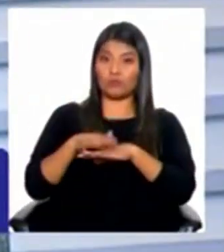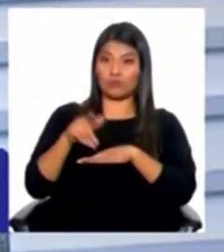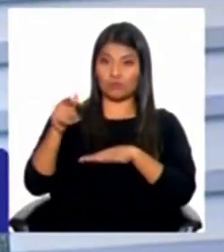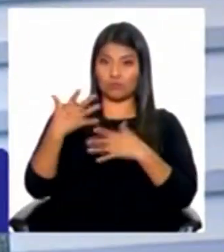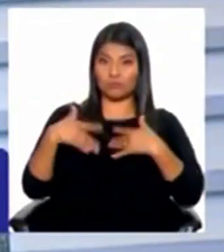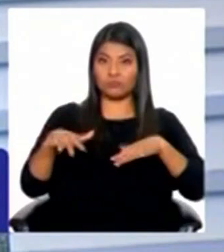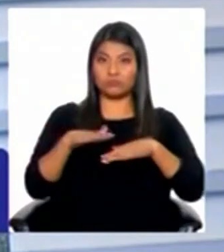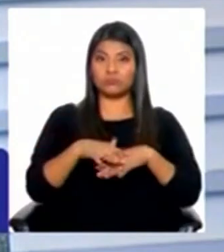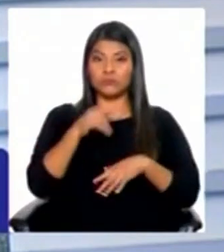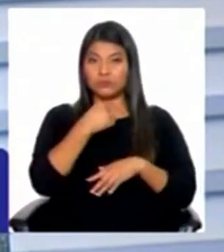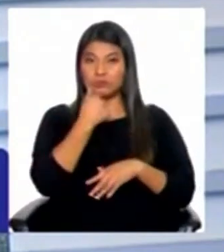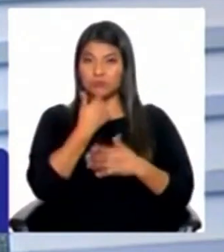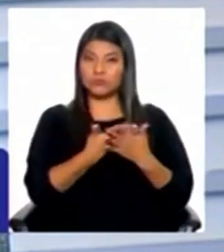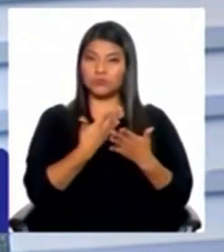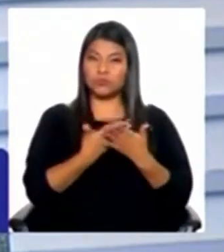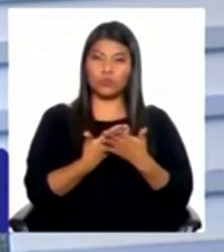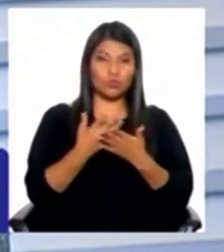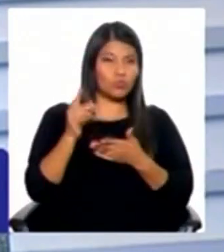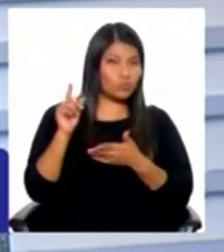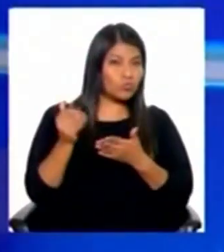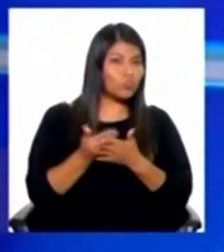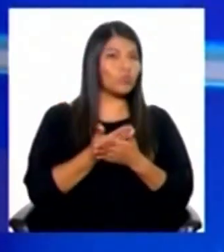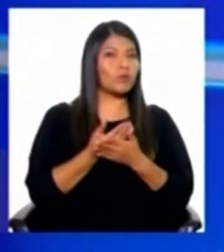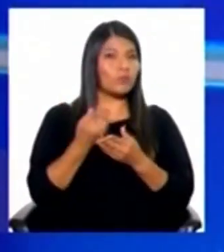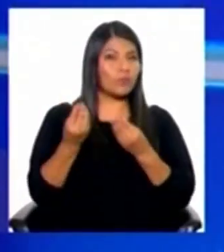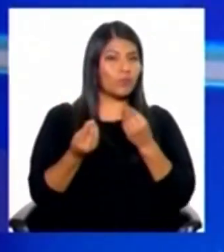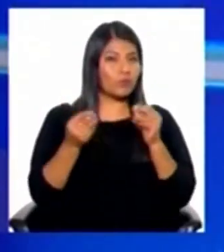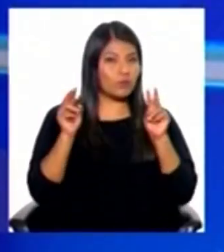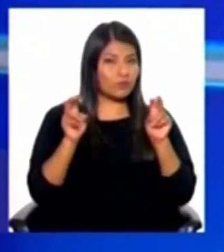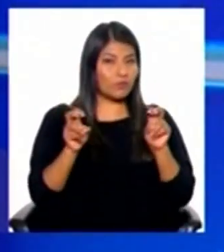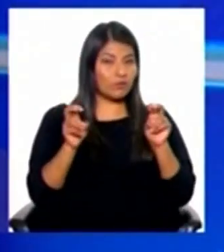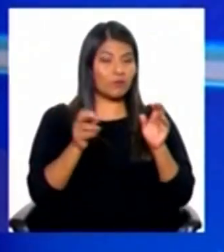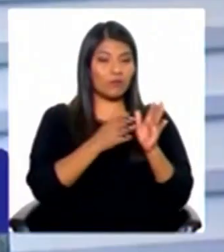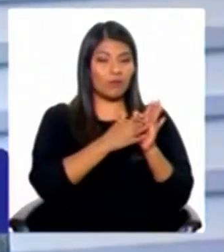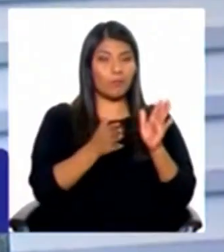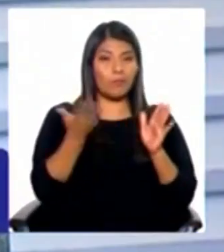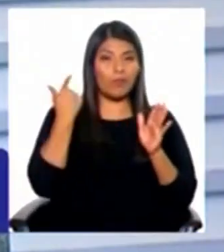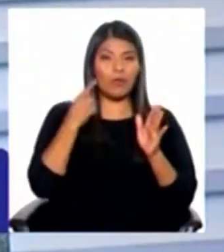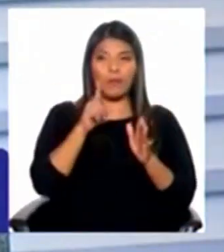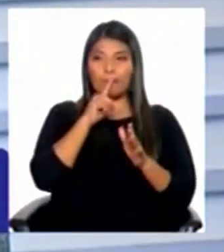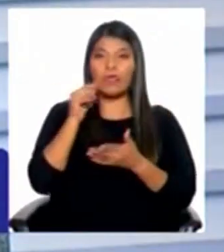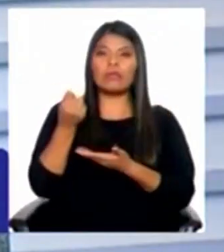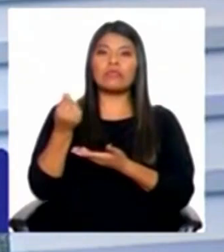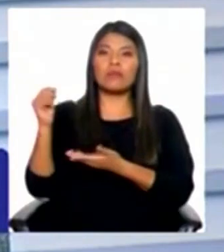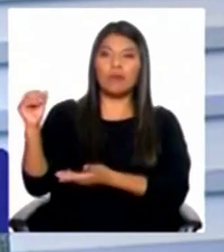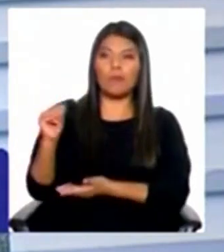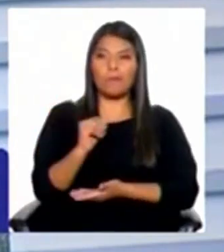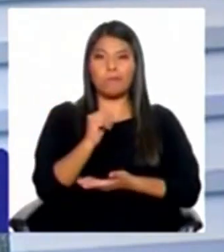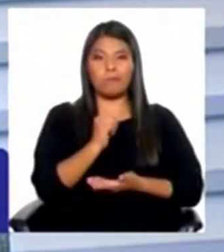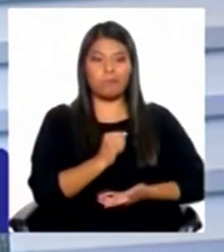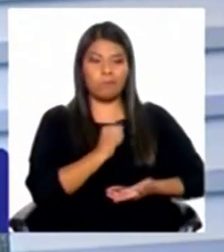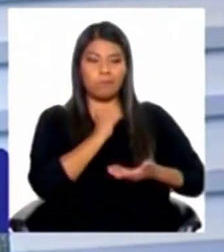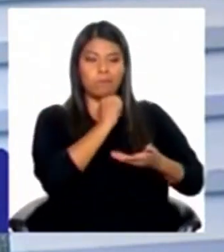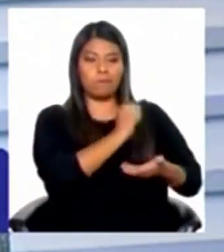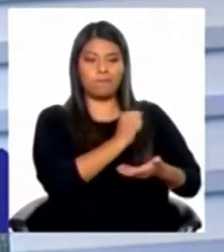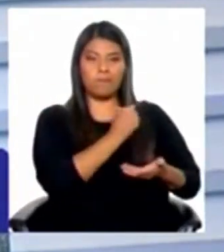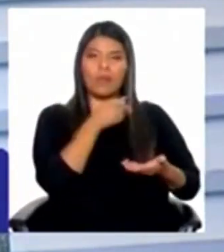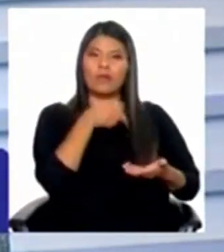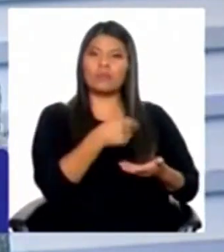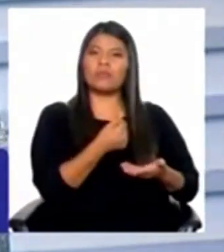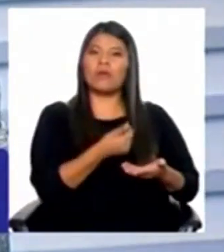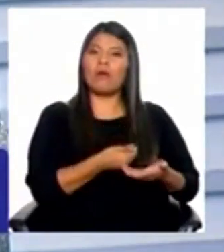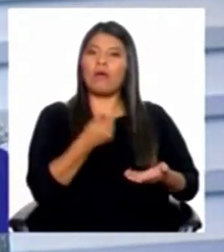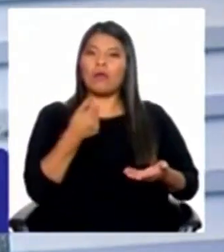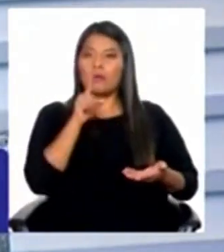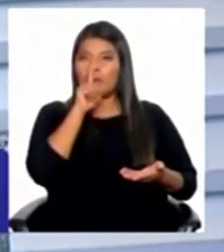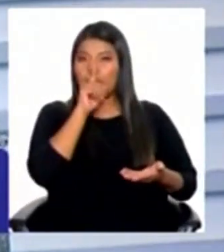que se está planteando está vinculada a asociar el lavado de activos a un hecho puntual que fue justamente esta situación en donde